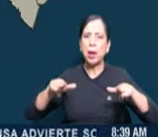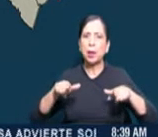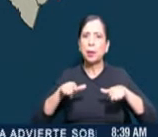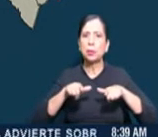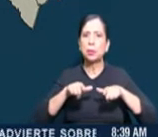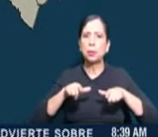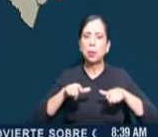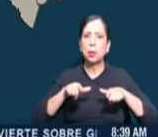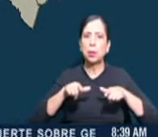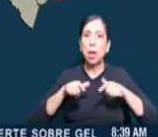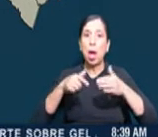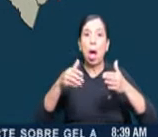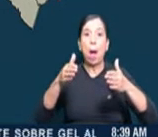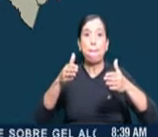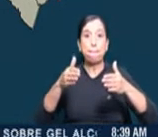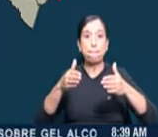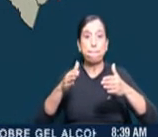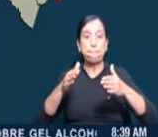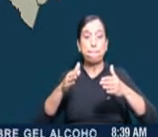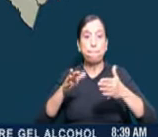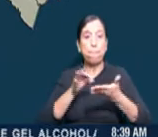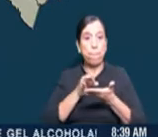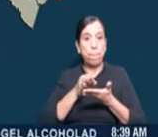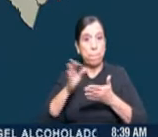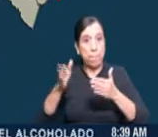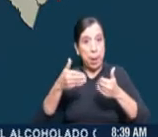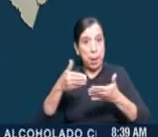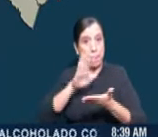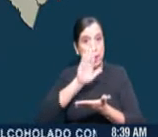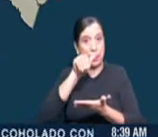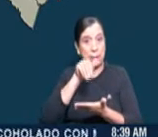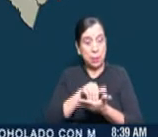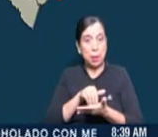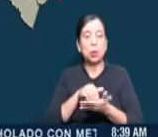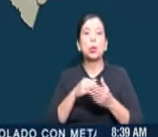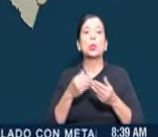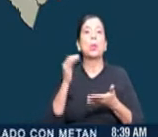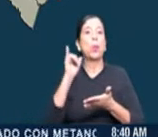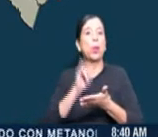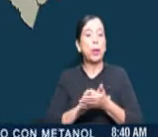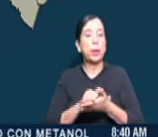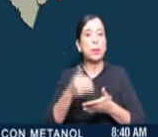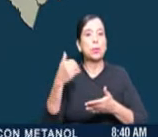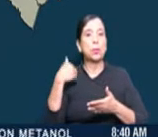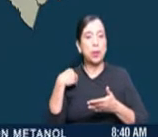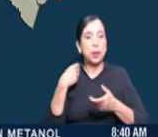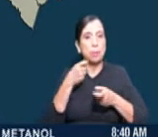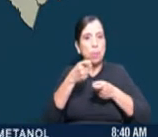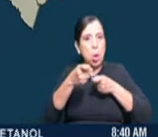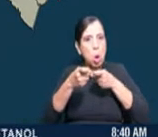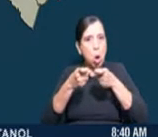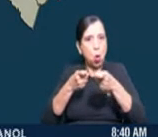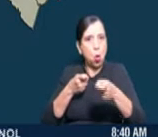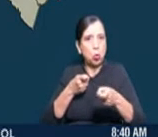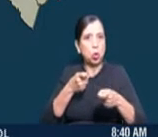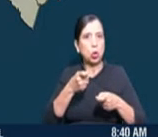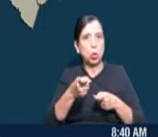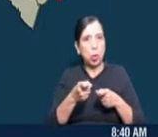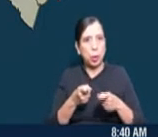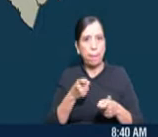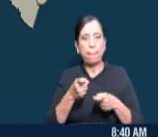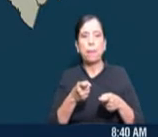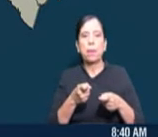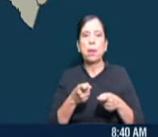la provincia de Panamá, por ello es que tenemos las medidas de restricción que